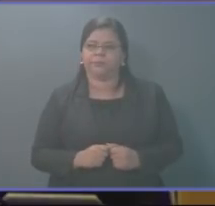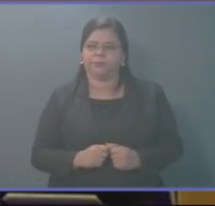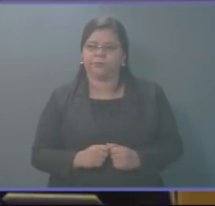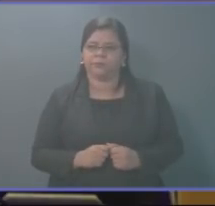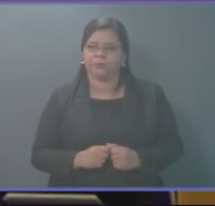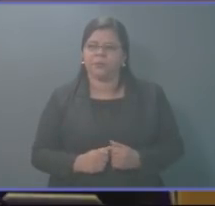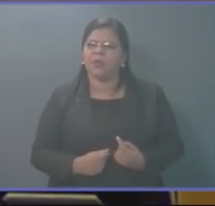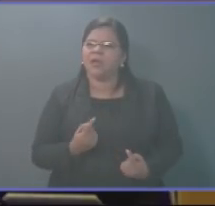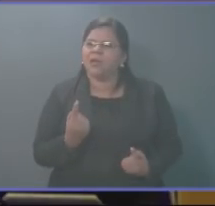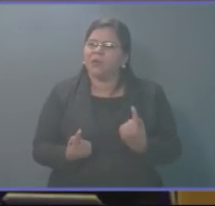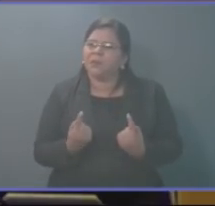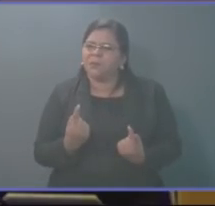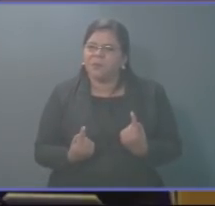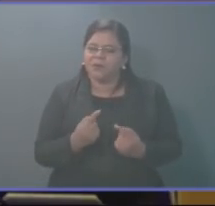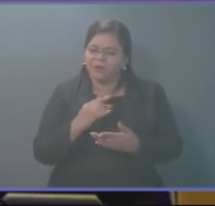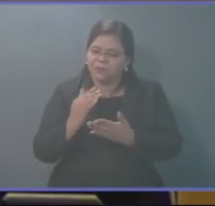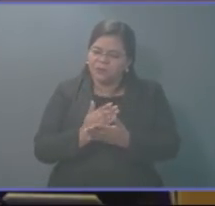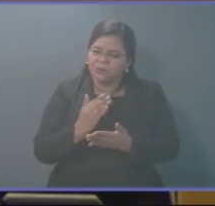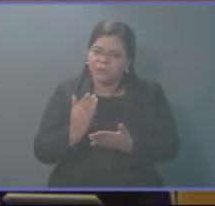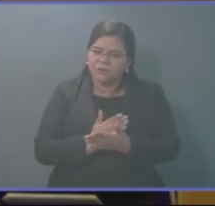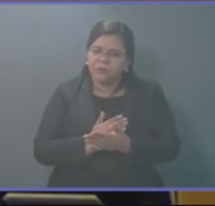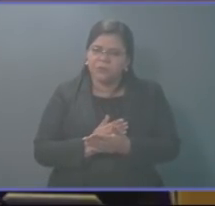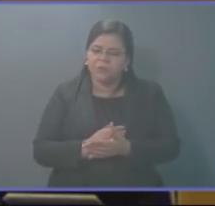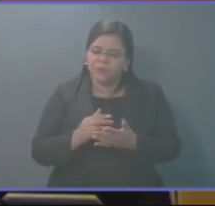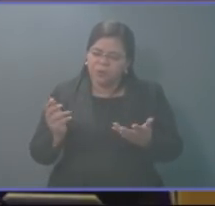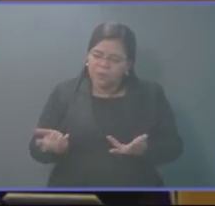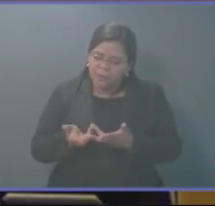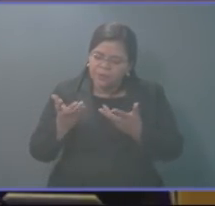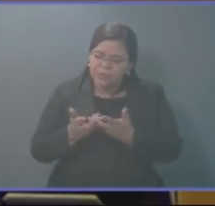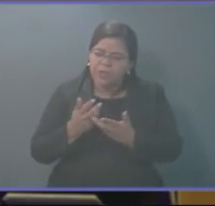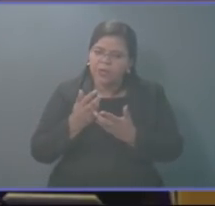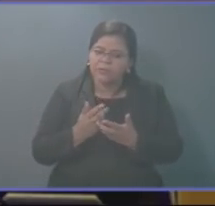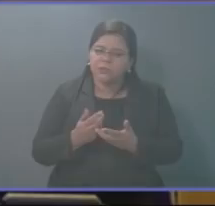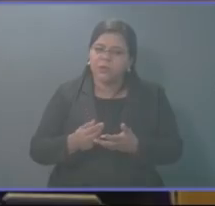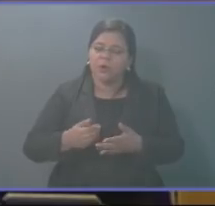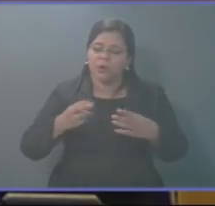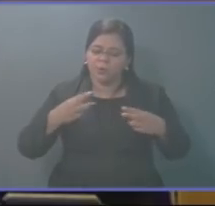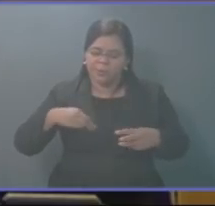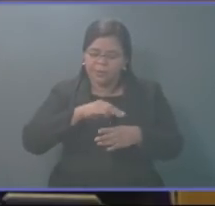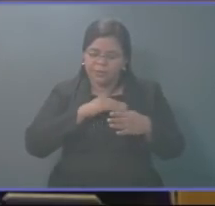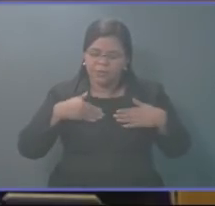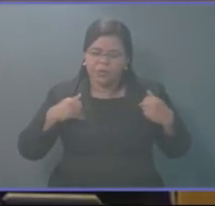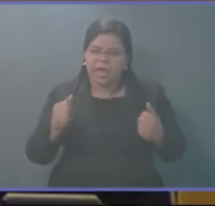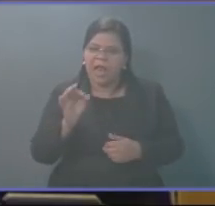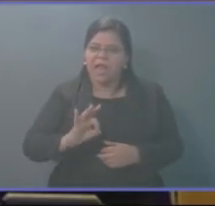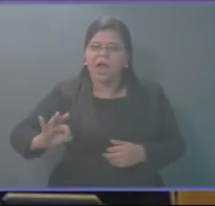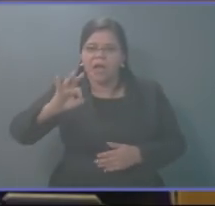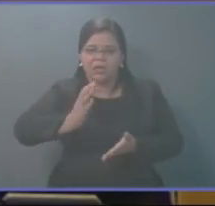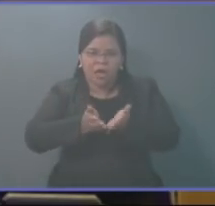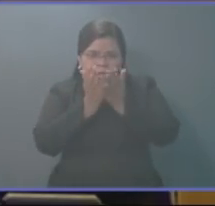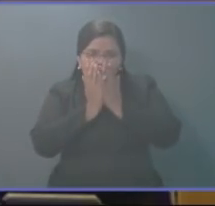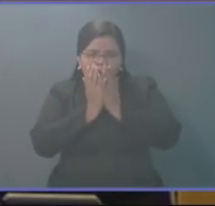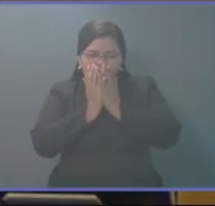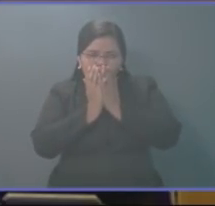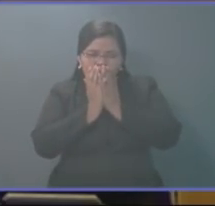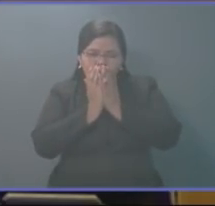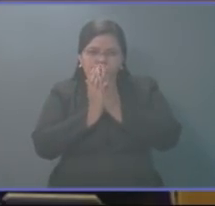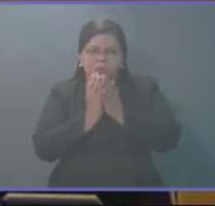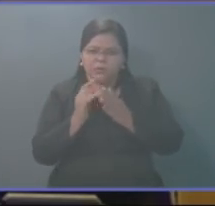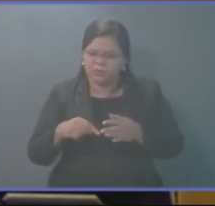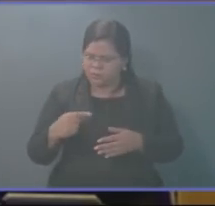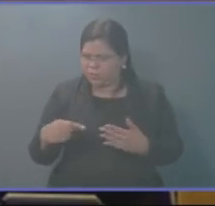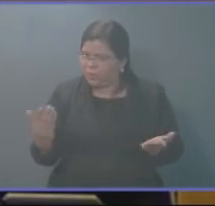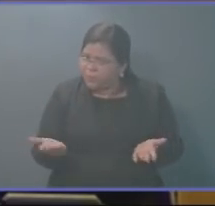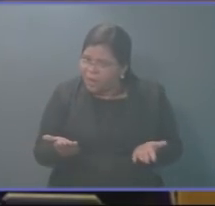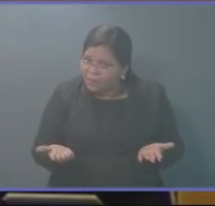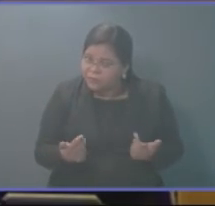¿Cuáles son los estudios hechos por el Ministerio de Salud sobre la calidad del agua potable que brinda el ANDA? ¿Se hacen